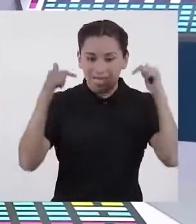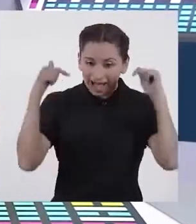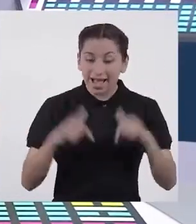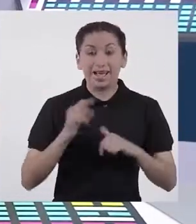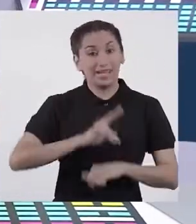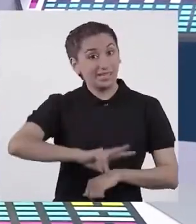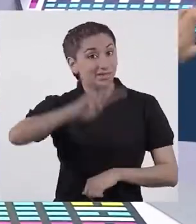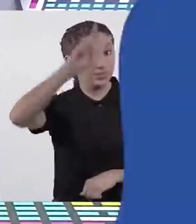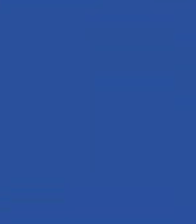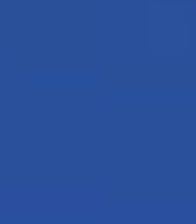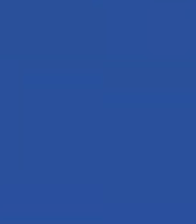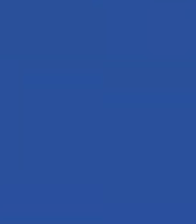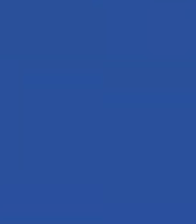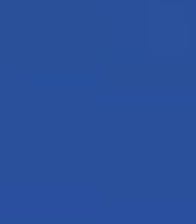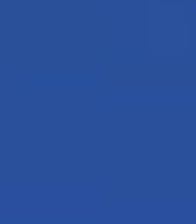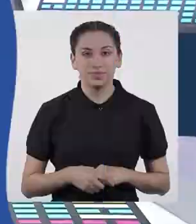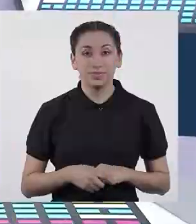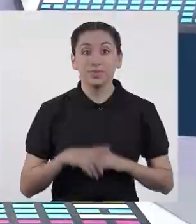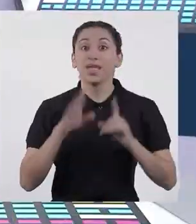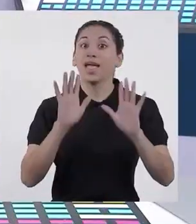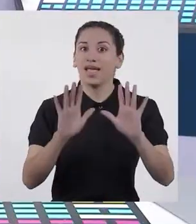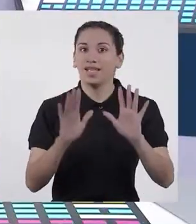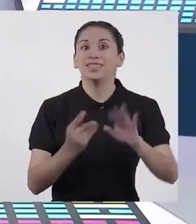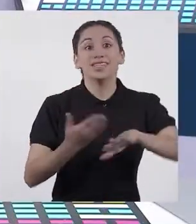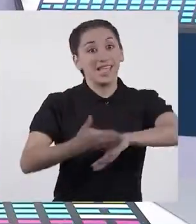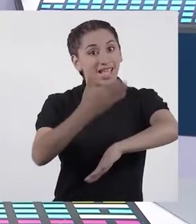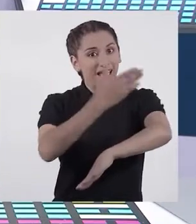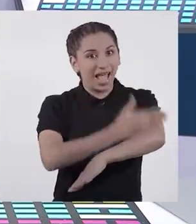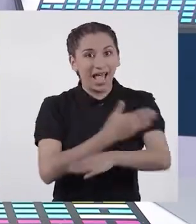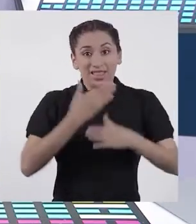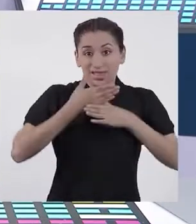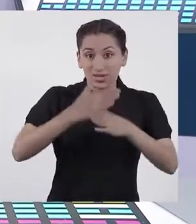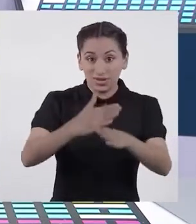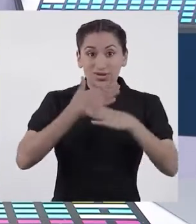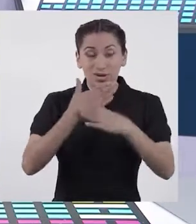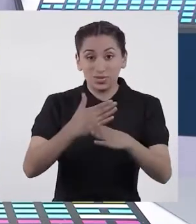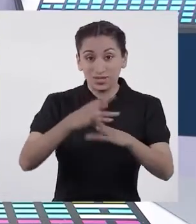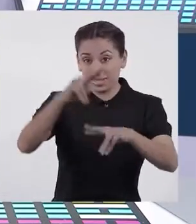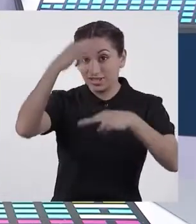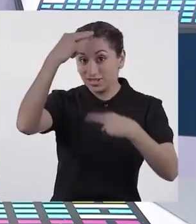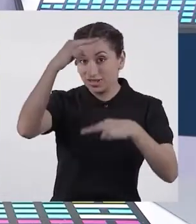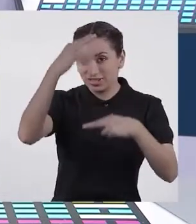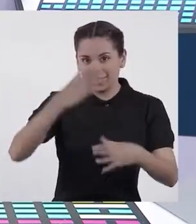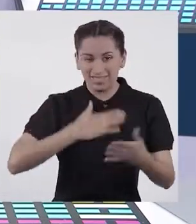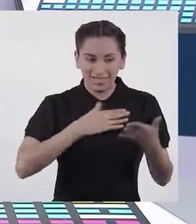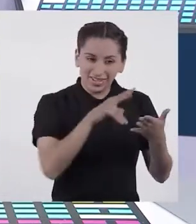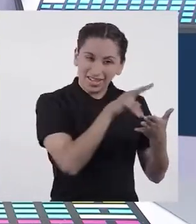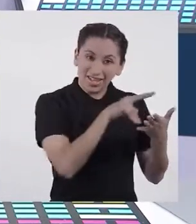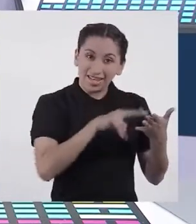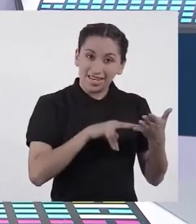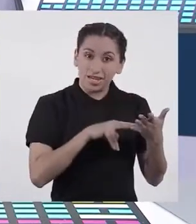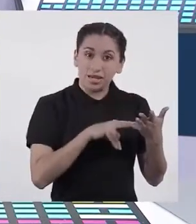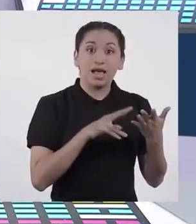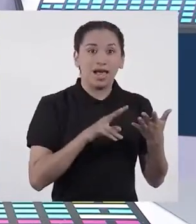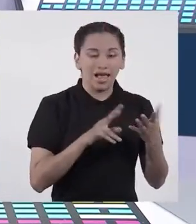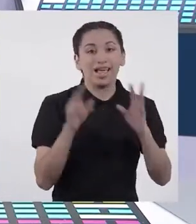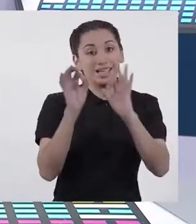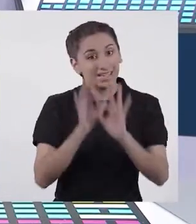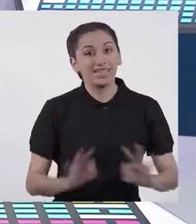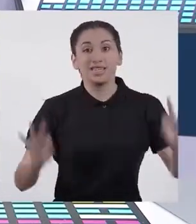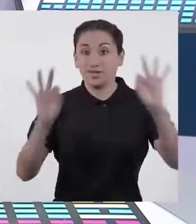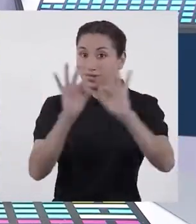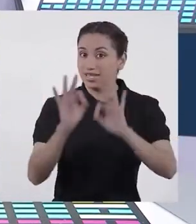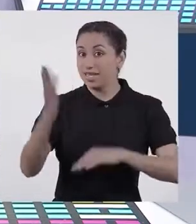nuestro país. Y antes de compartirles la noticia que estaba leyendo, es importante